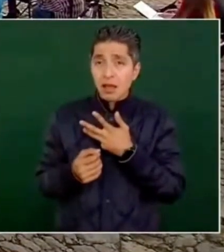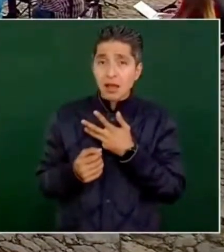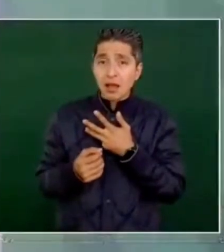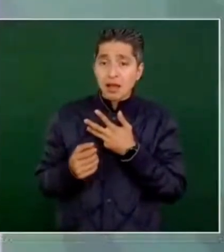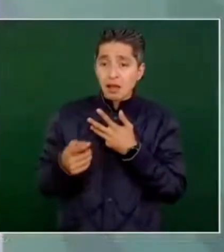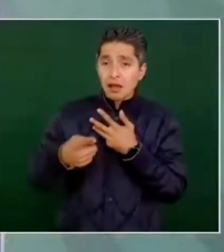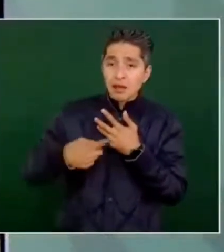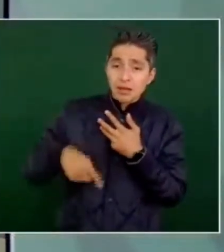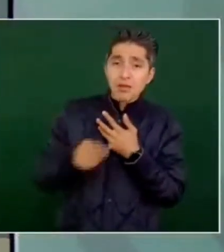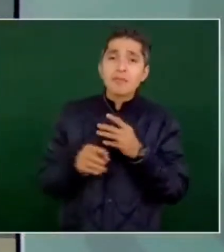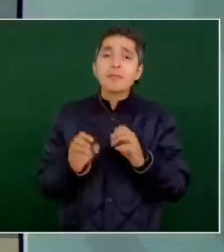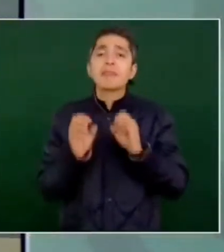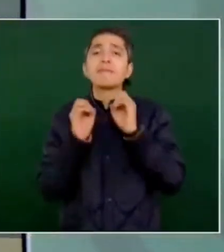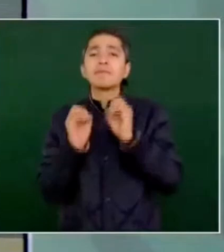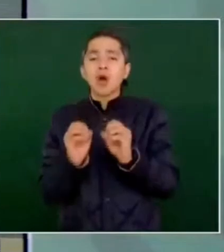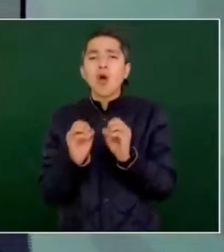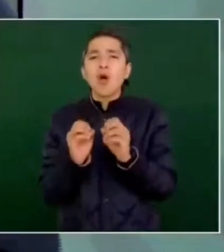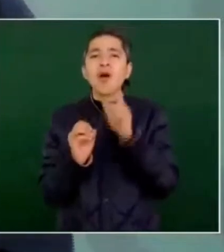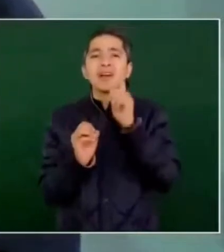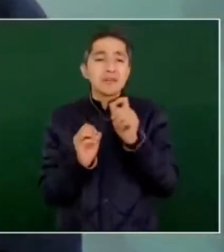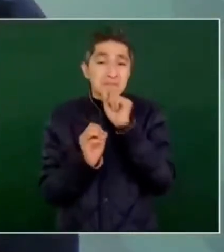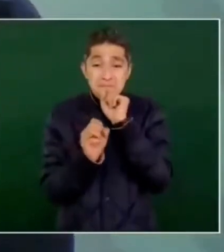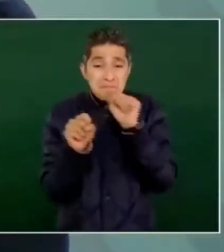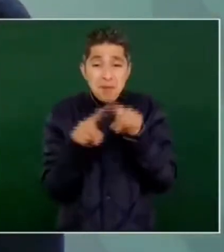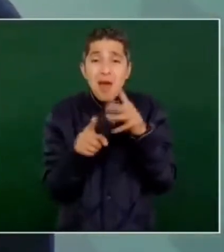organizada o con la delincuencia de cuello blanco,